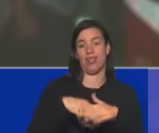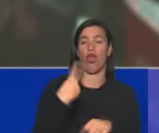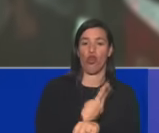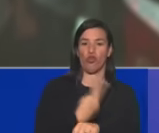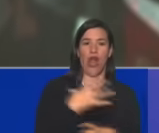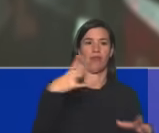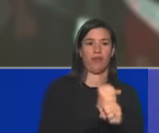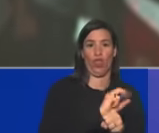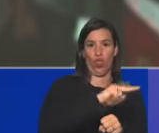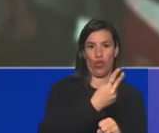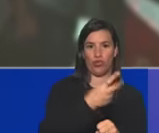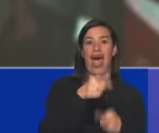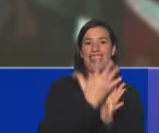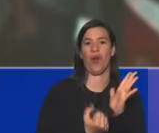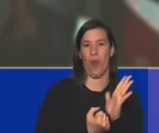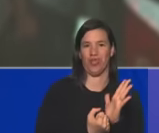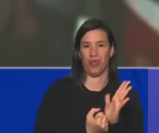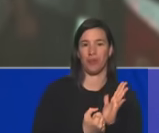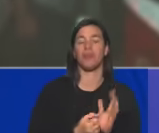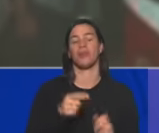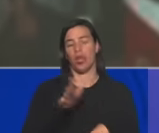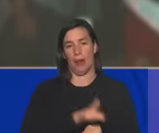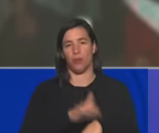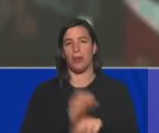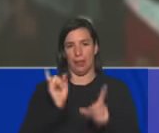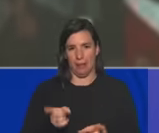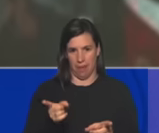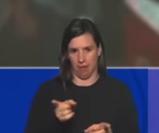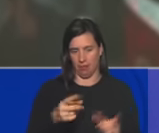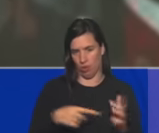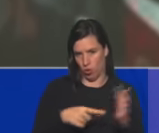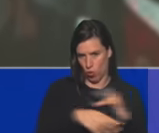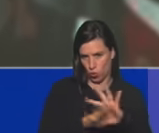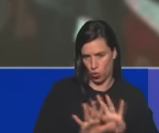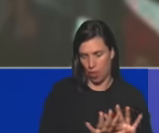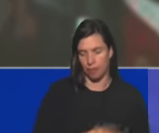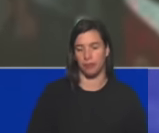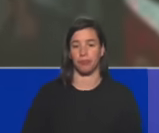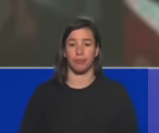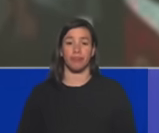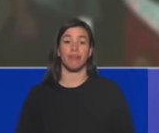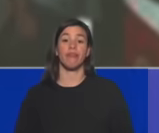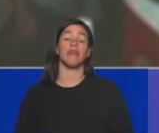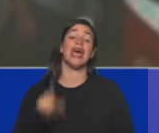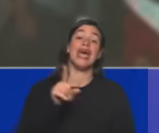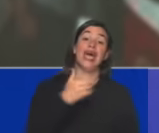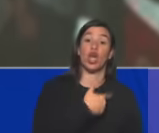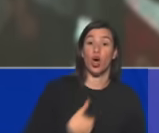cargo de el programa Red SUBE, pero en particular para aquellos colectivos que